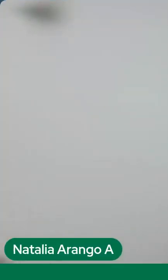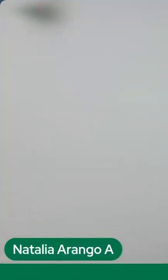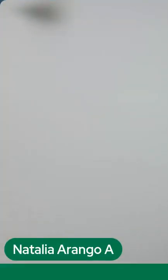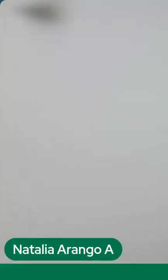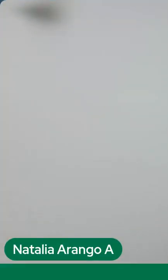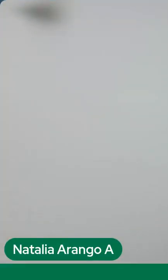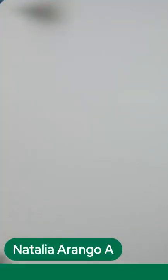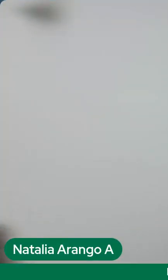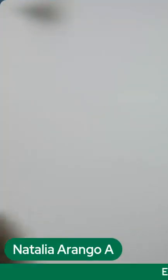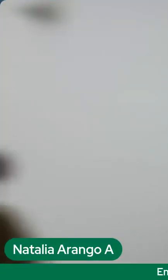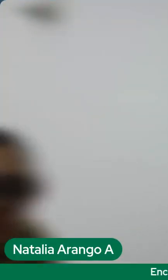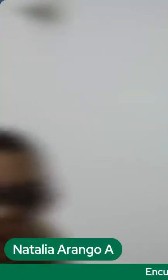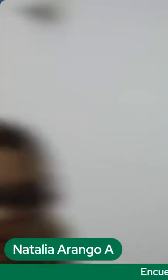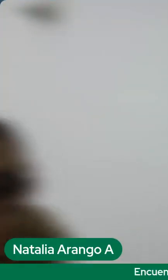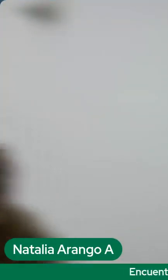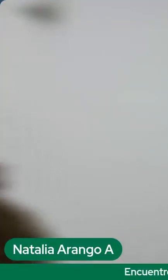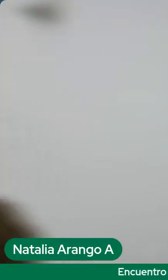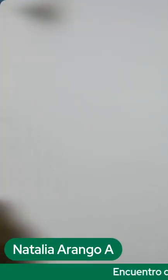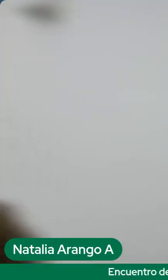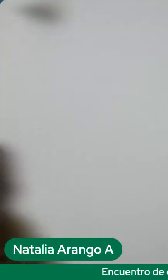atentos.